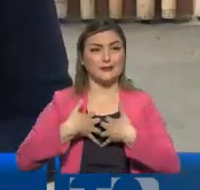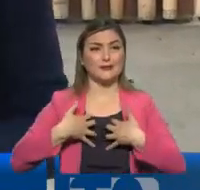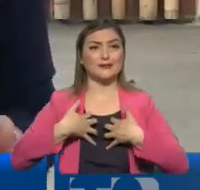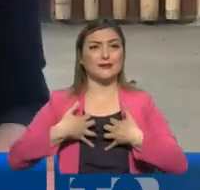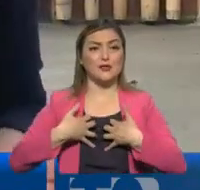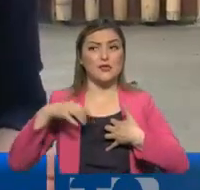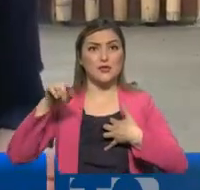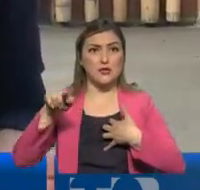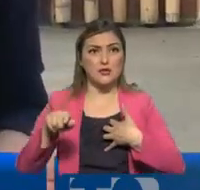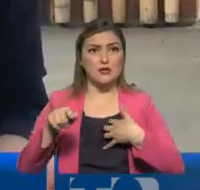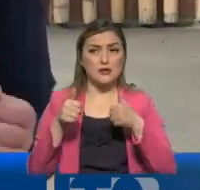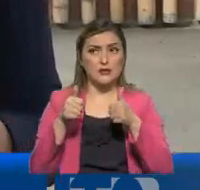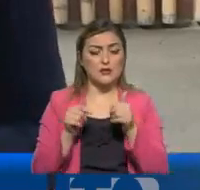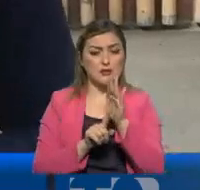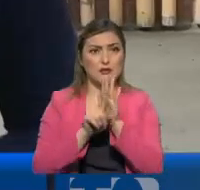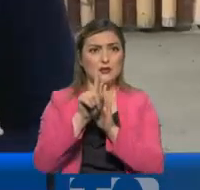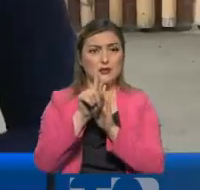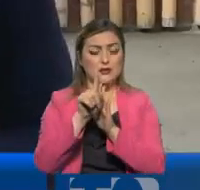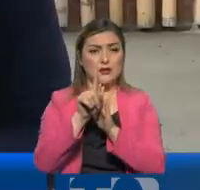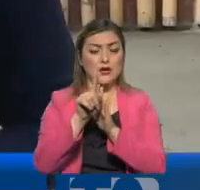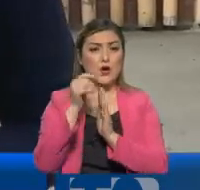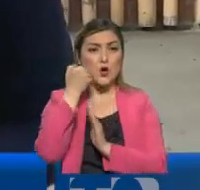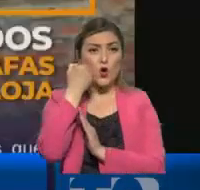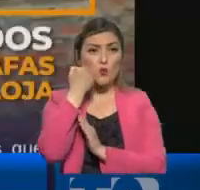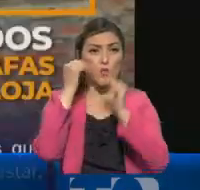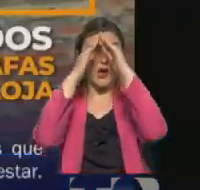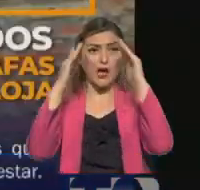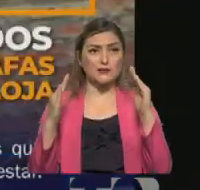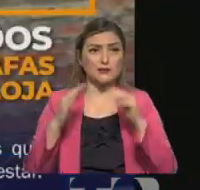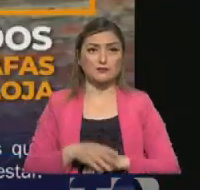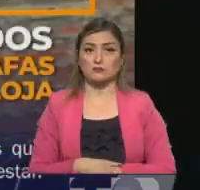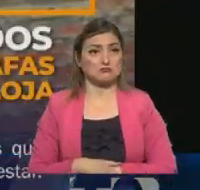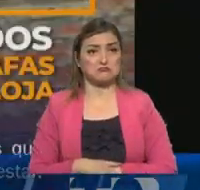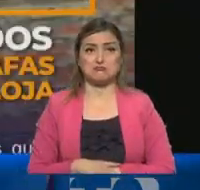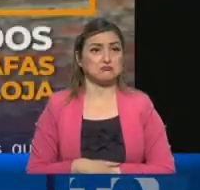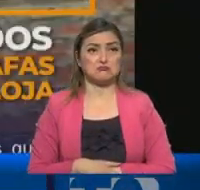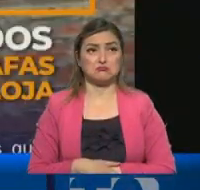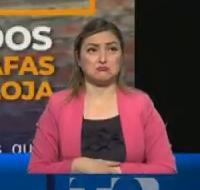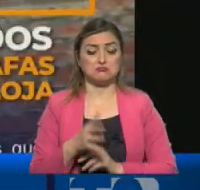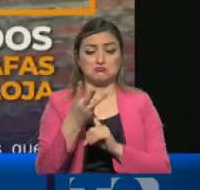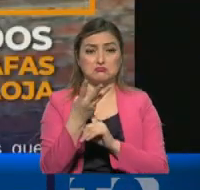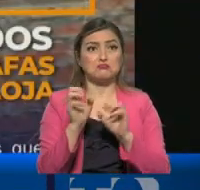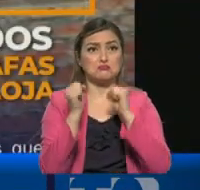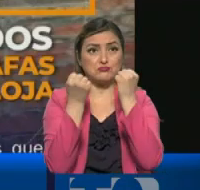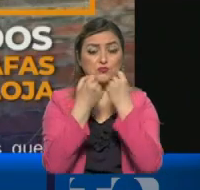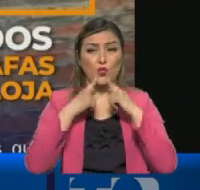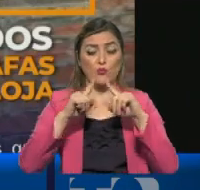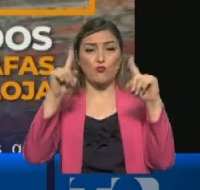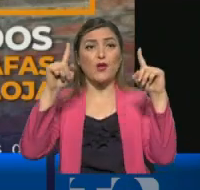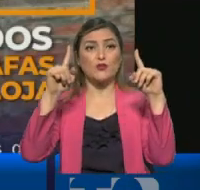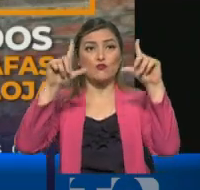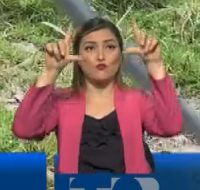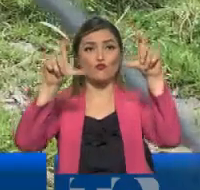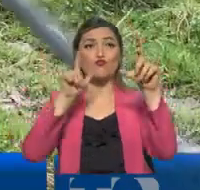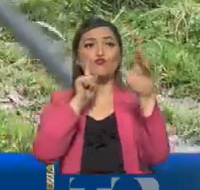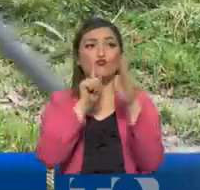condiciones necesarias para desarrollarse en un hábitat adecuado. En algunos medios digitales de la ciudad de Loja se han hecho públicas fotografías y